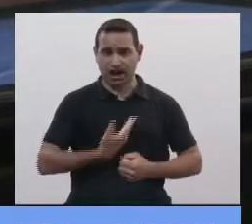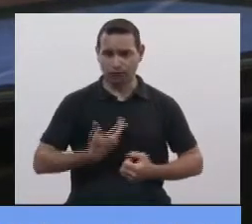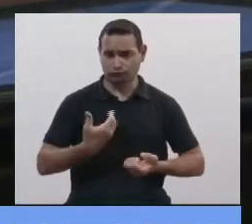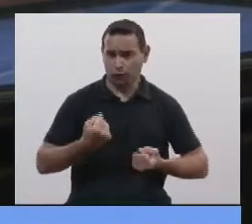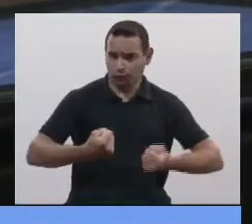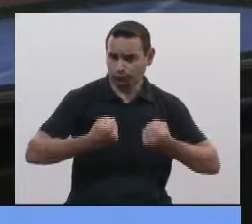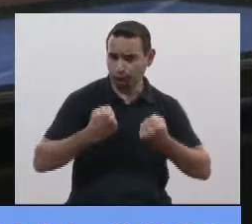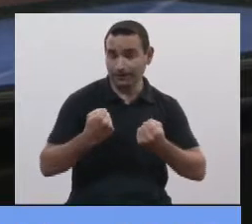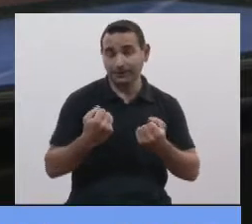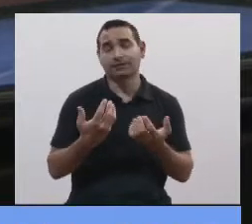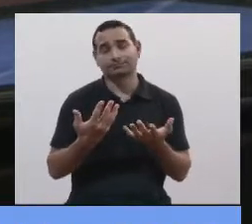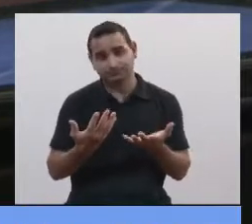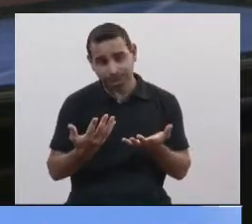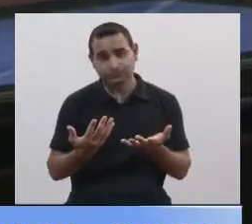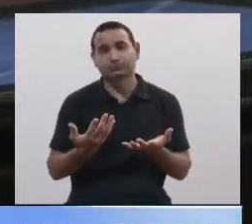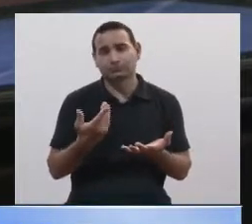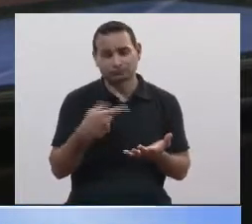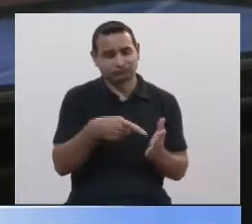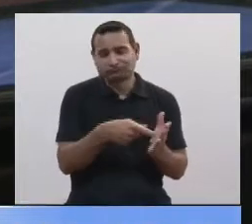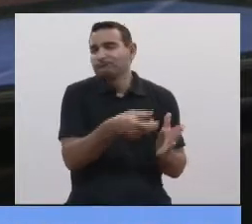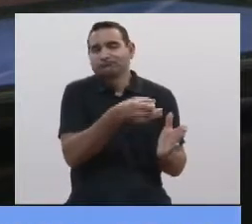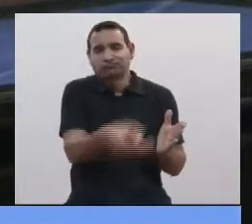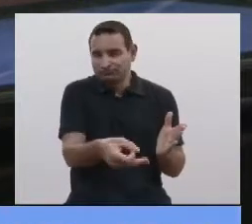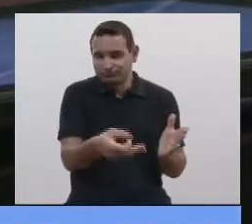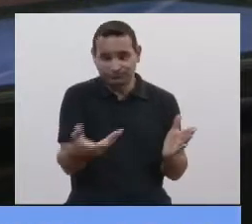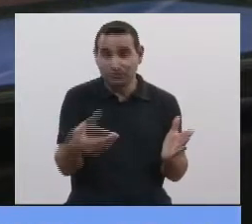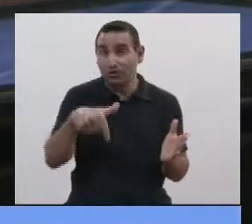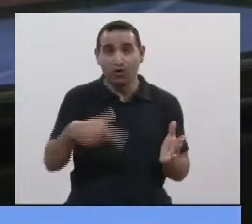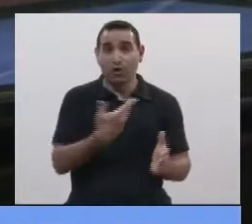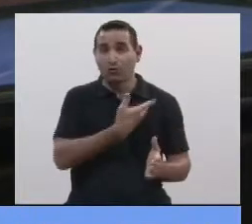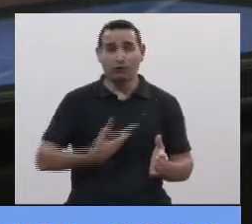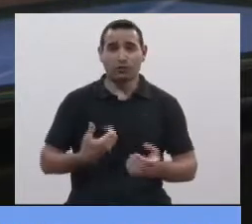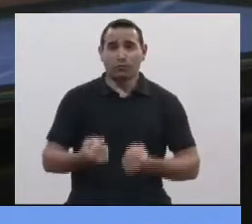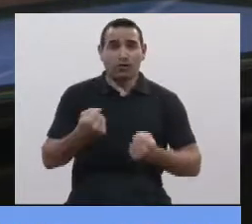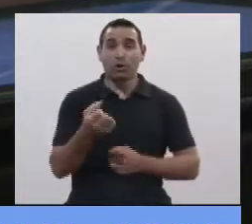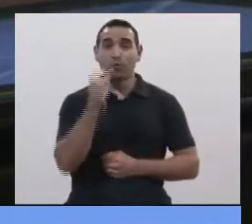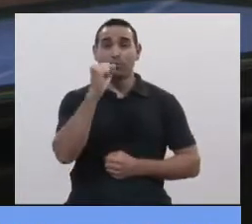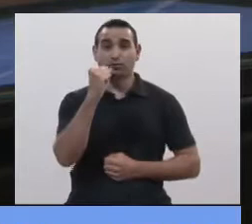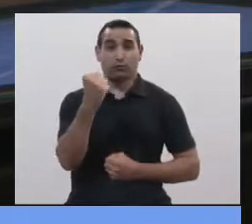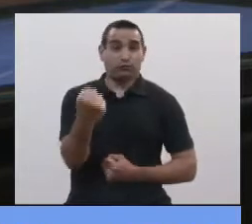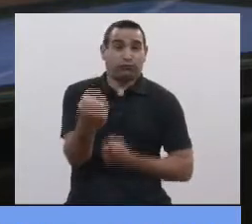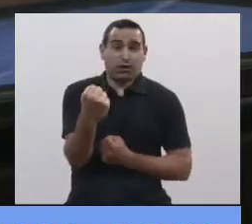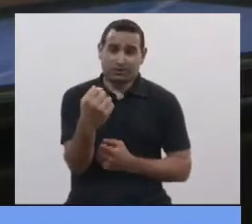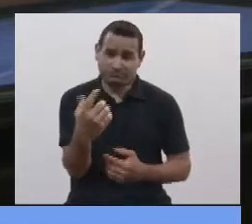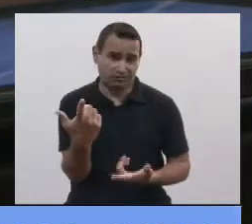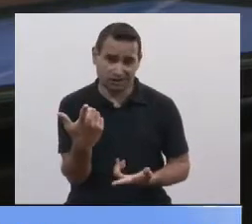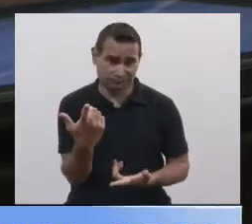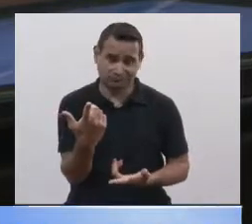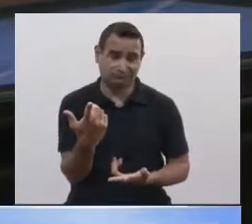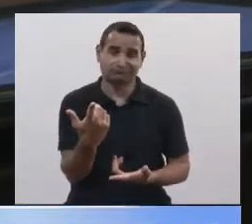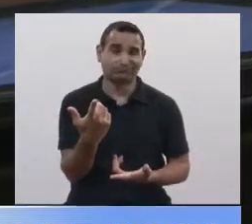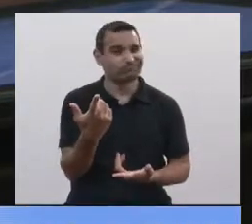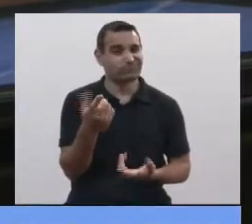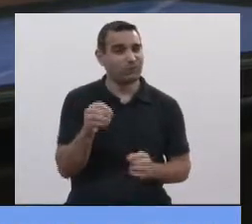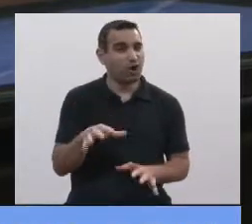Estado potente, lo creo, no tenemos un Estado potente ni una moneda fuerte, ni moneda potente. Entonces, creo